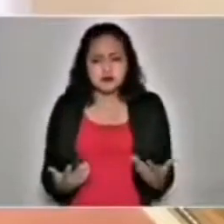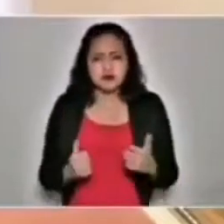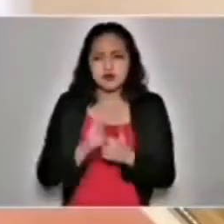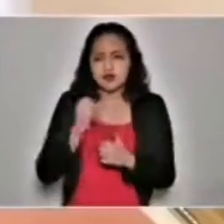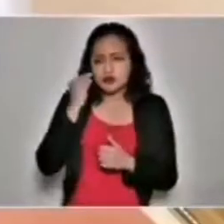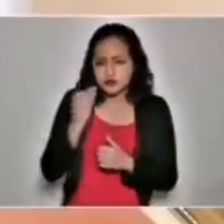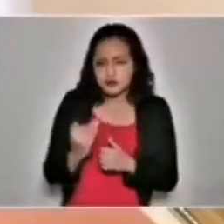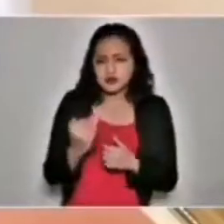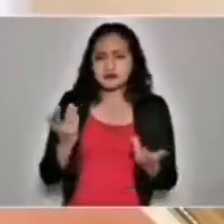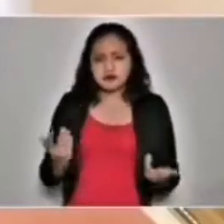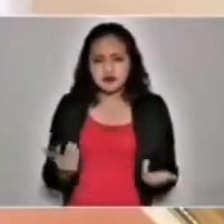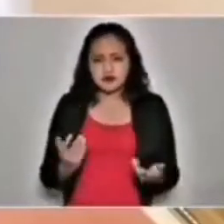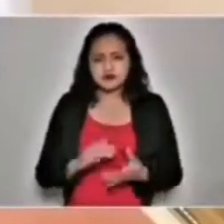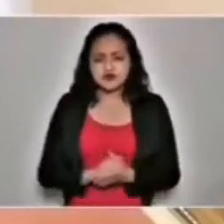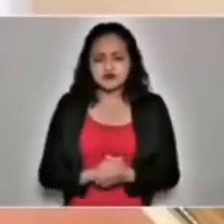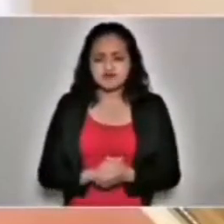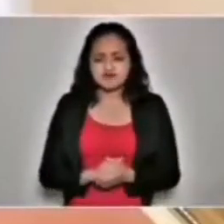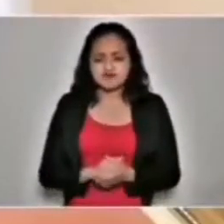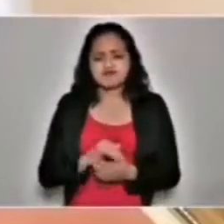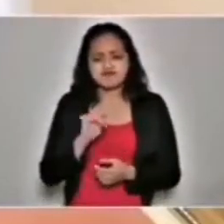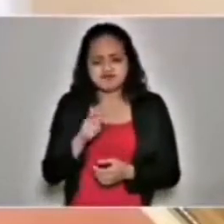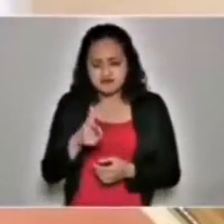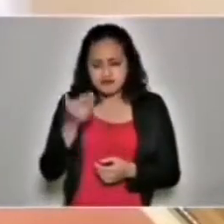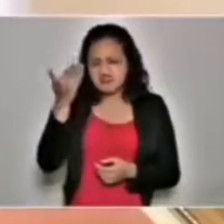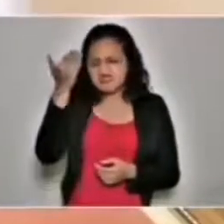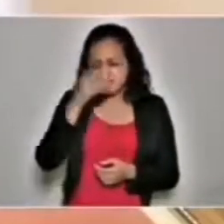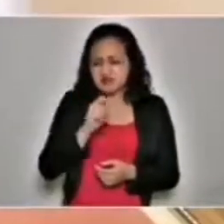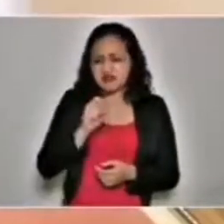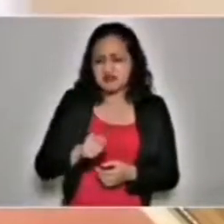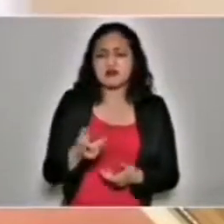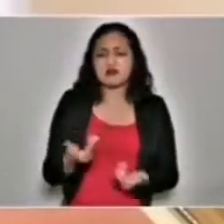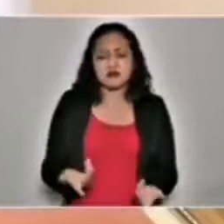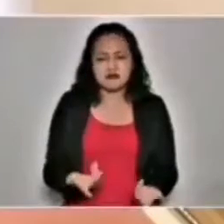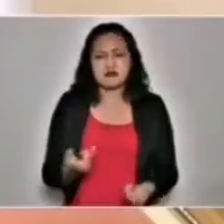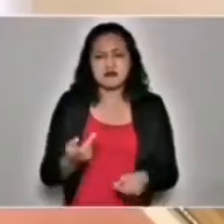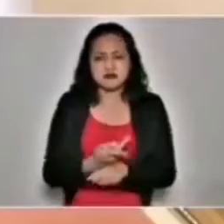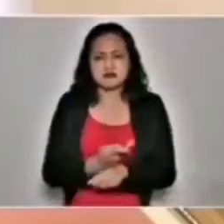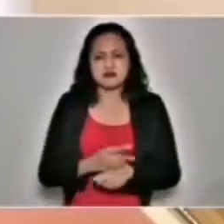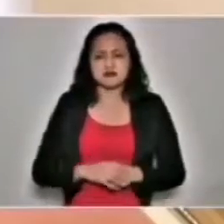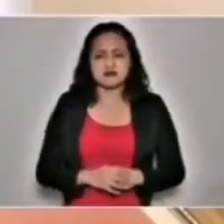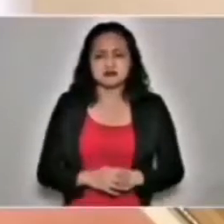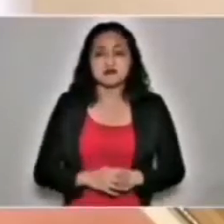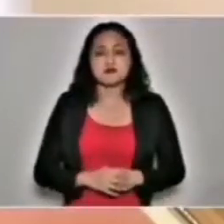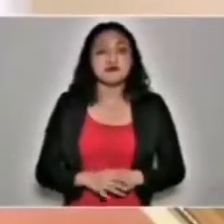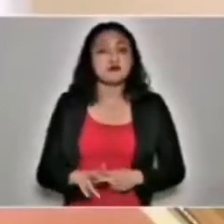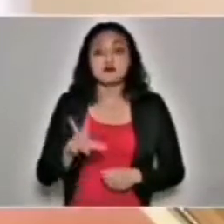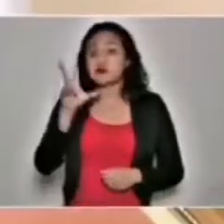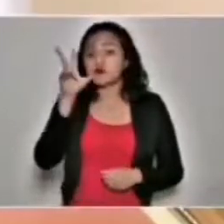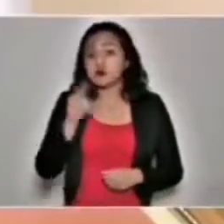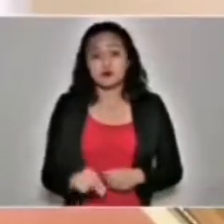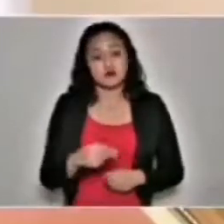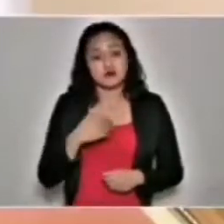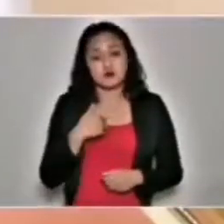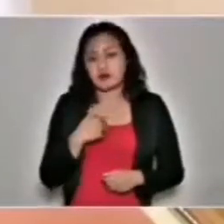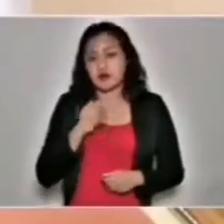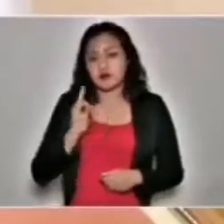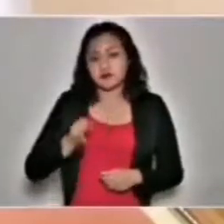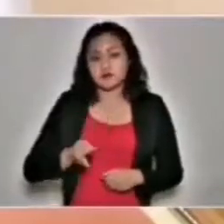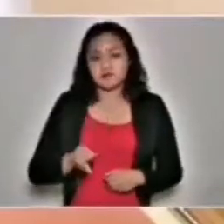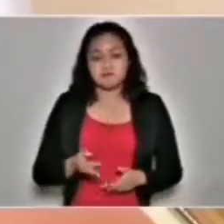tiempo, no, inmediatamente tienen que resolverse y saber de qué se trató. No lo vamos a